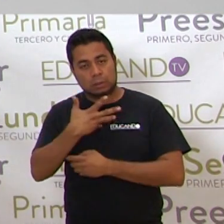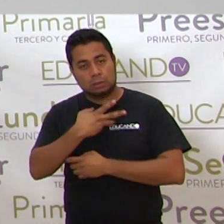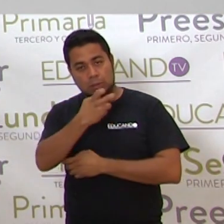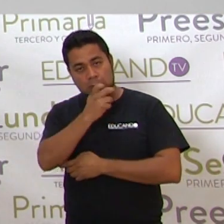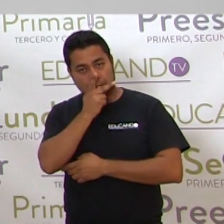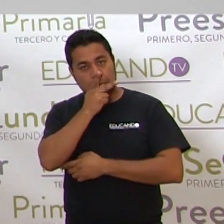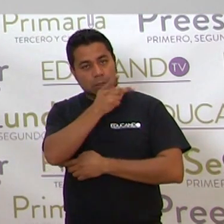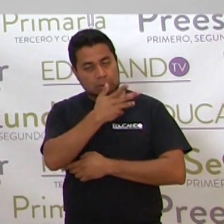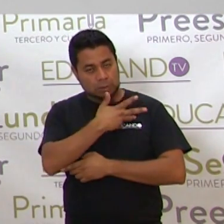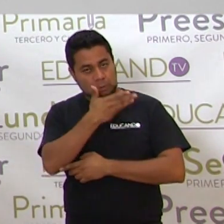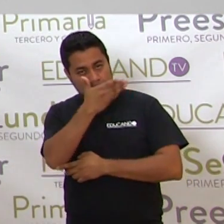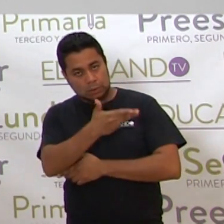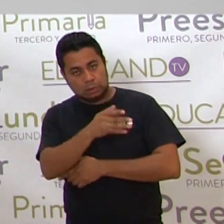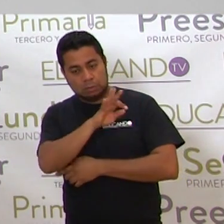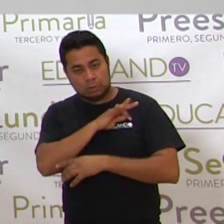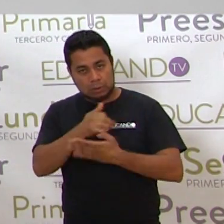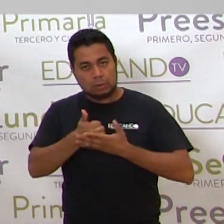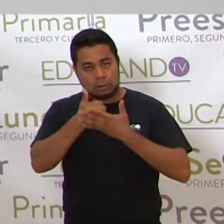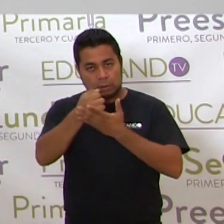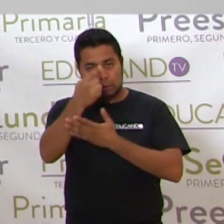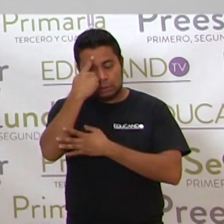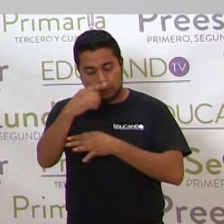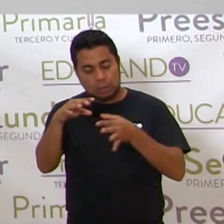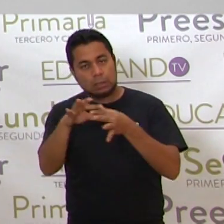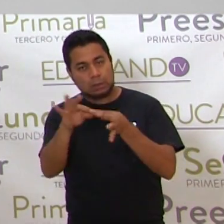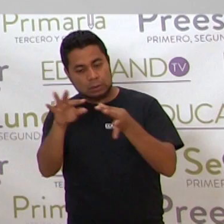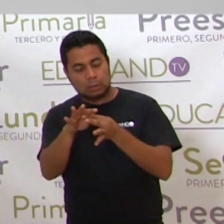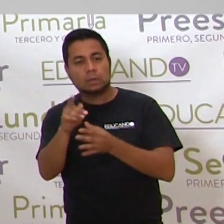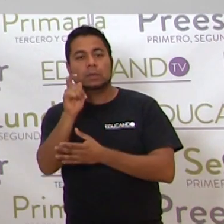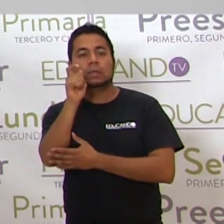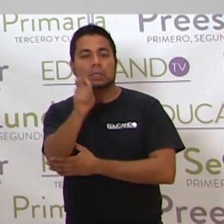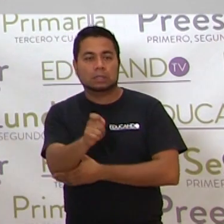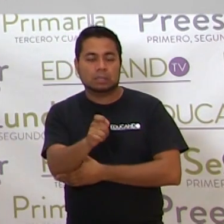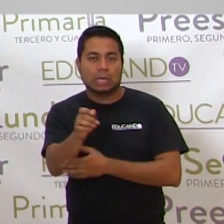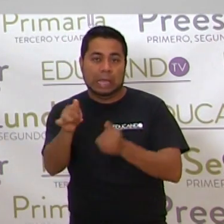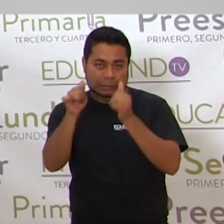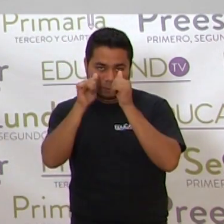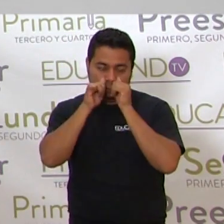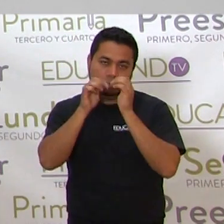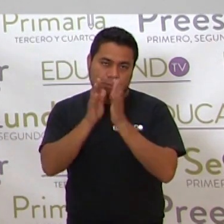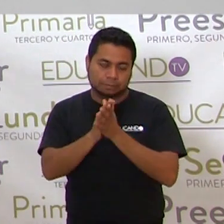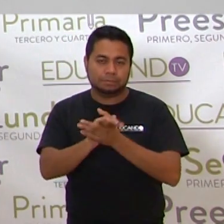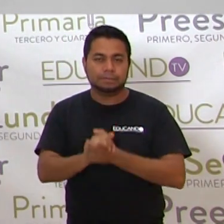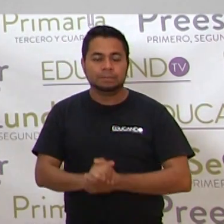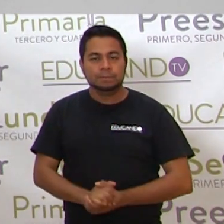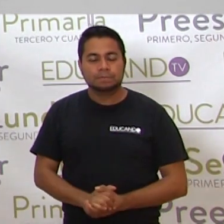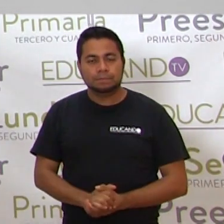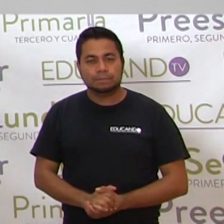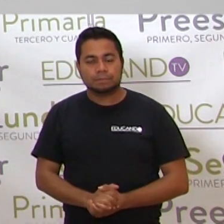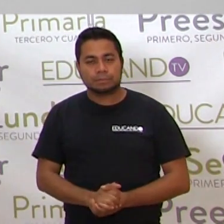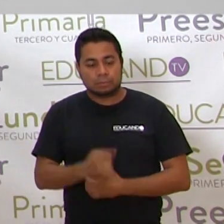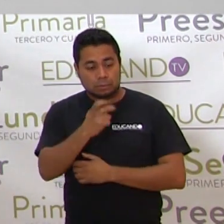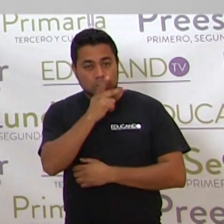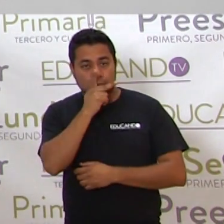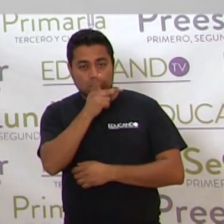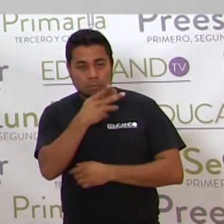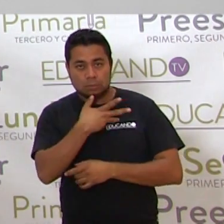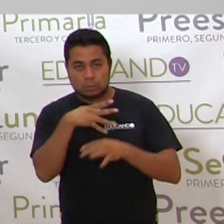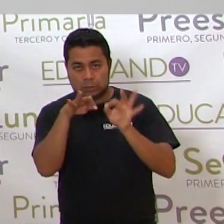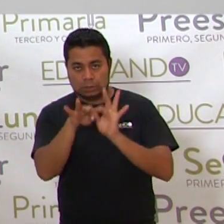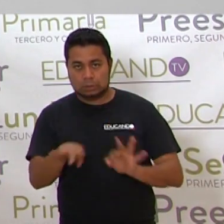que tenemos acá, nos ayudan a describir. ¿Bien? Mucha atención. Palabra